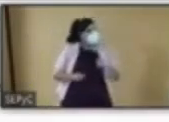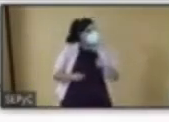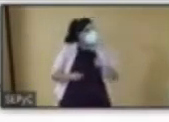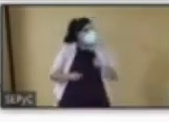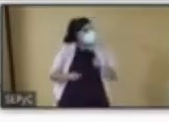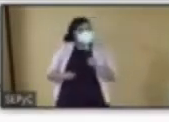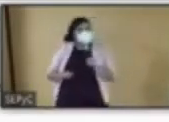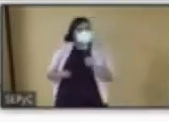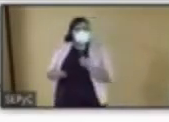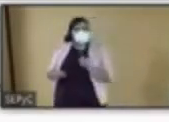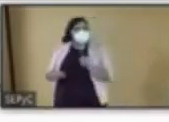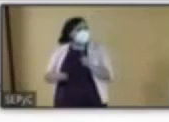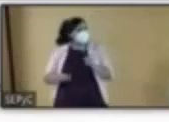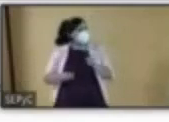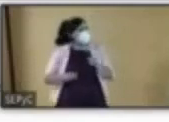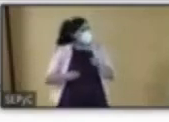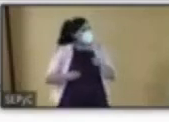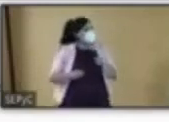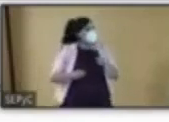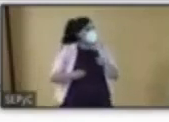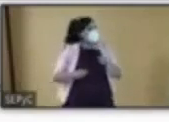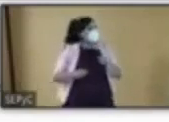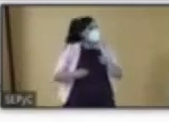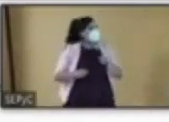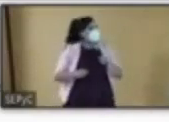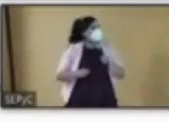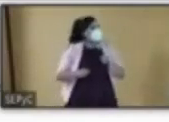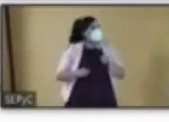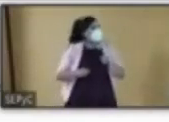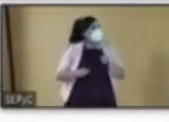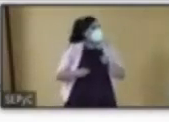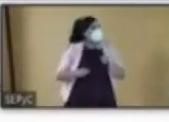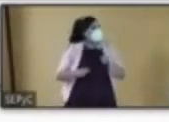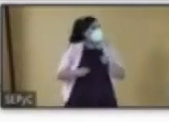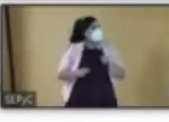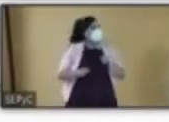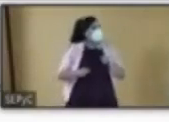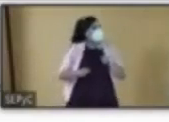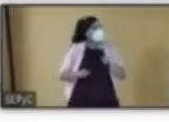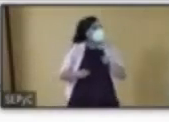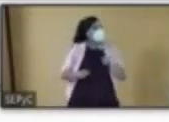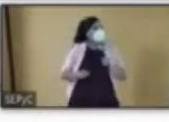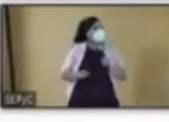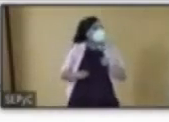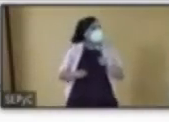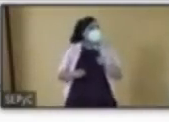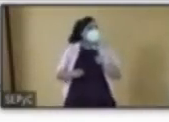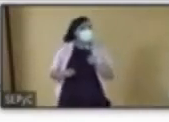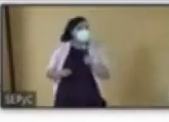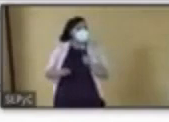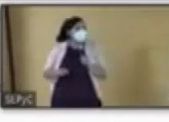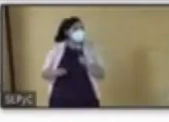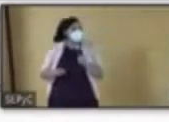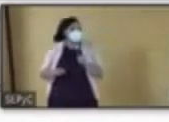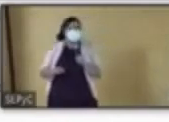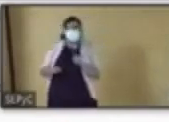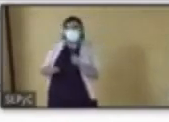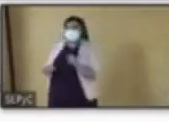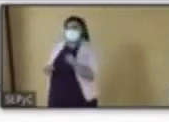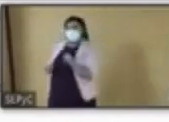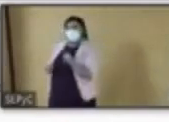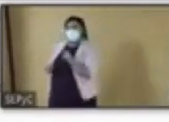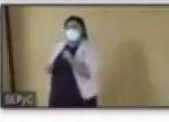todos los bienes con esas características. Al darle a agregar, Si no contamos con ningún vehículo